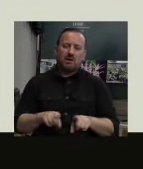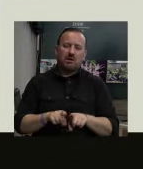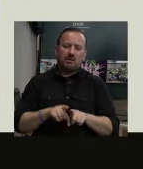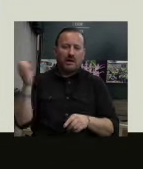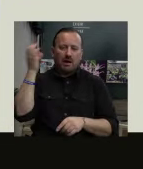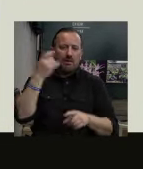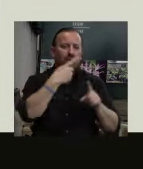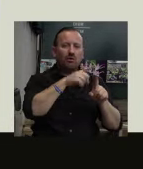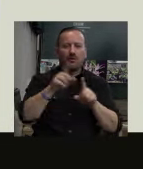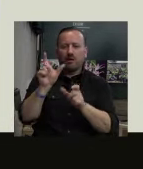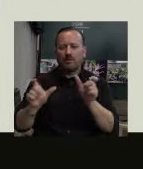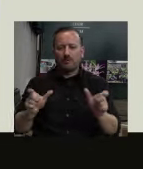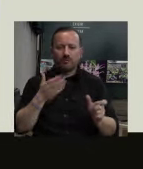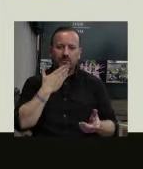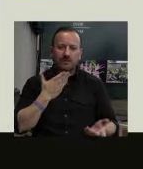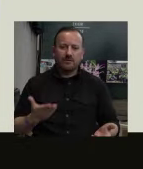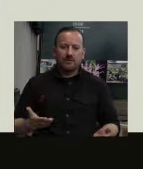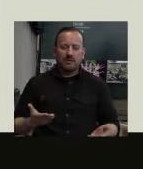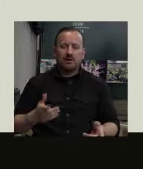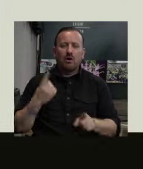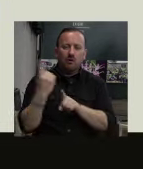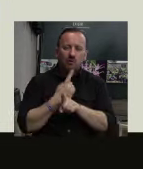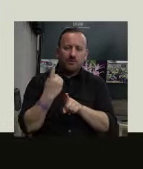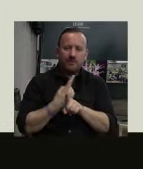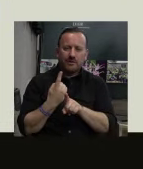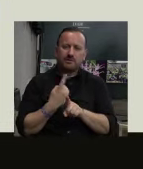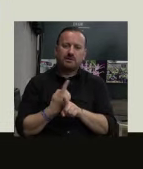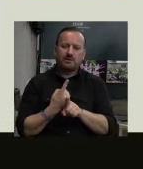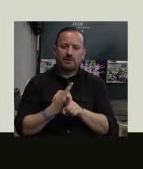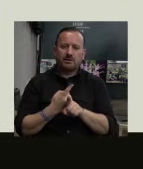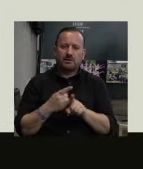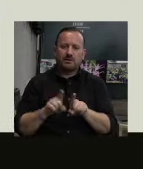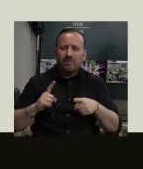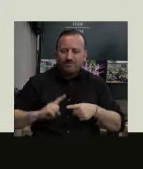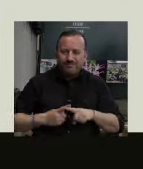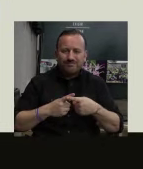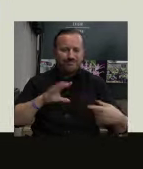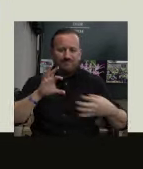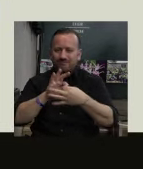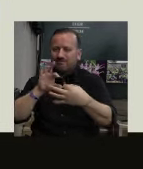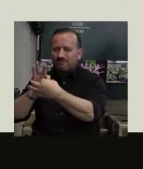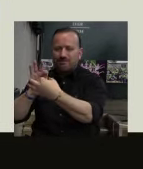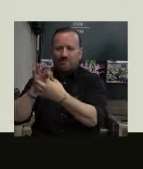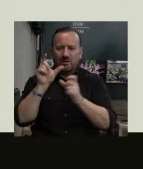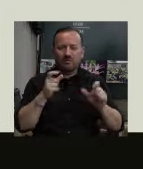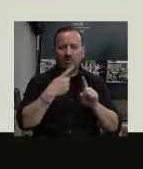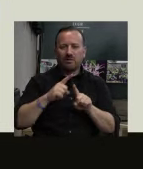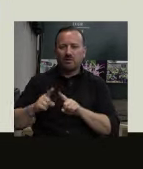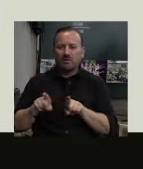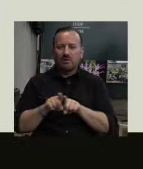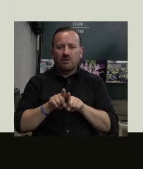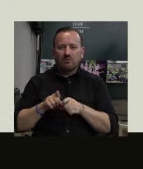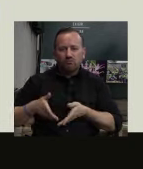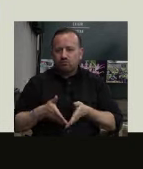los otros conversar tejer alianzas seguir las